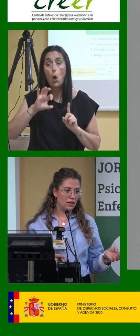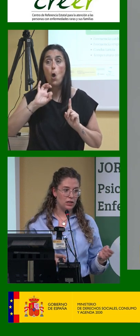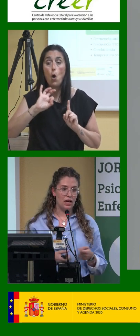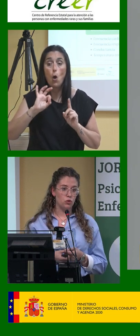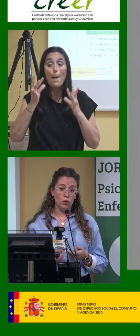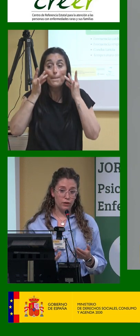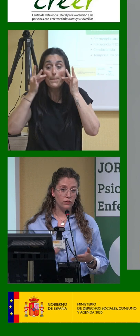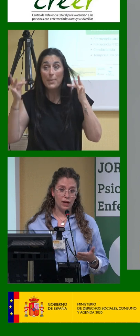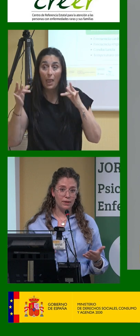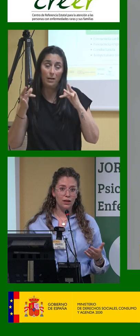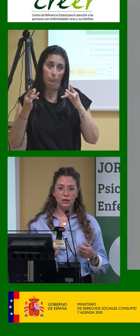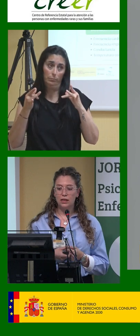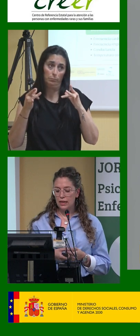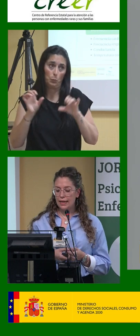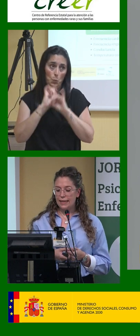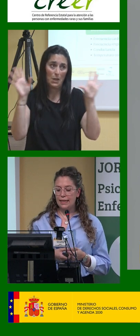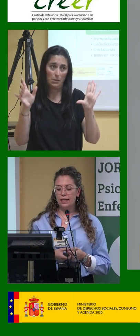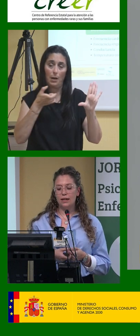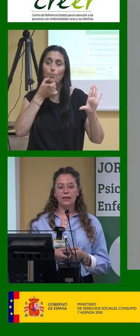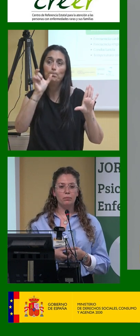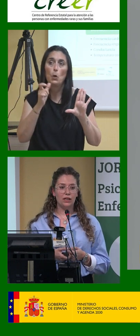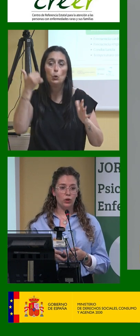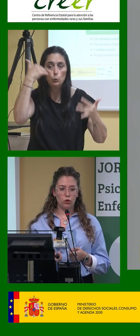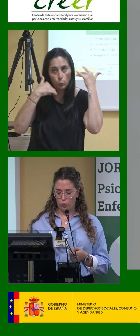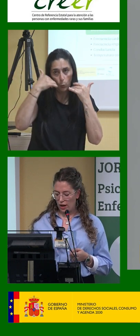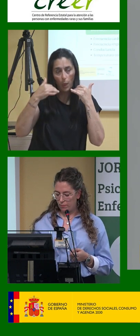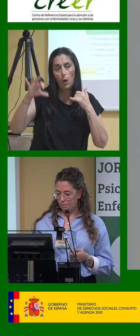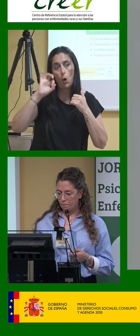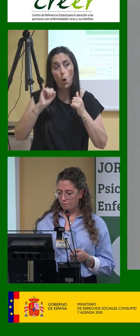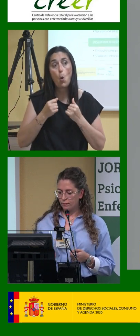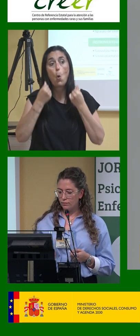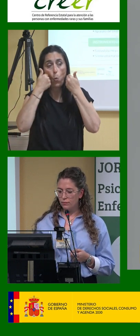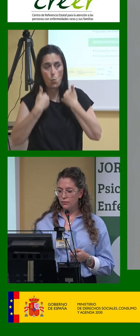es la sudoración de la piel, y la temperatura corporal.